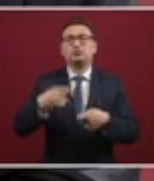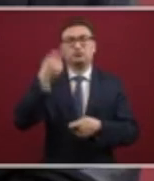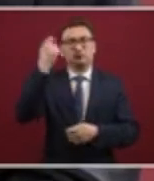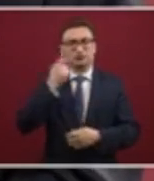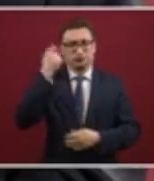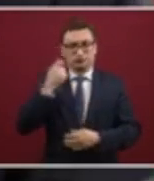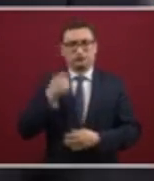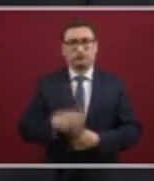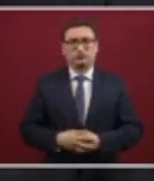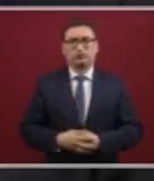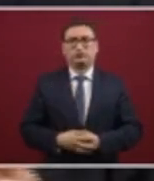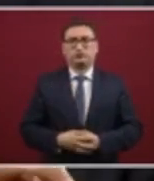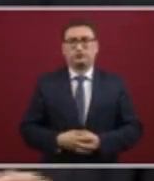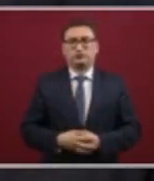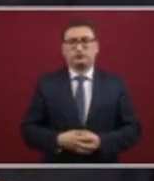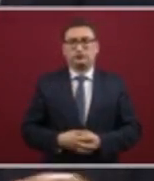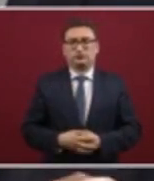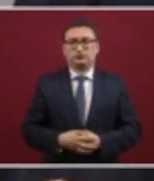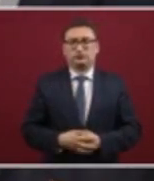No.